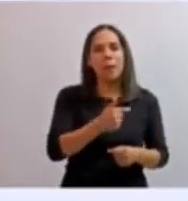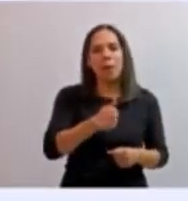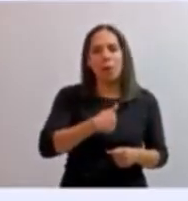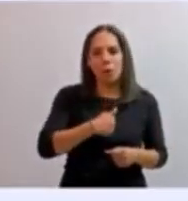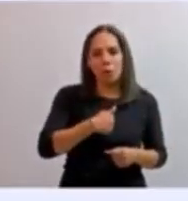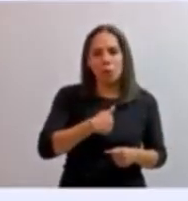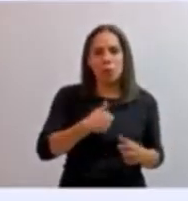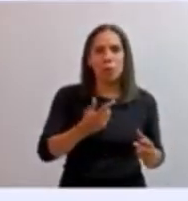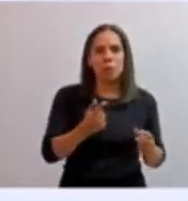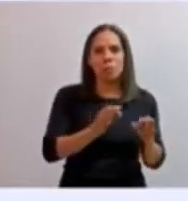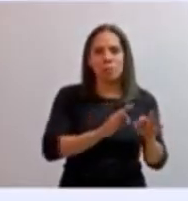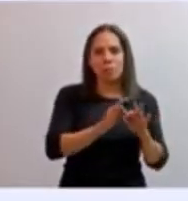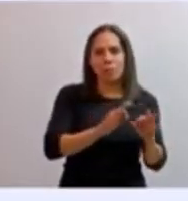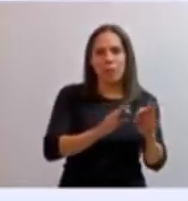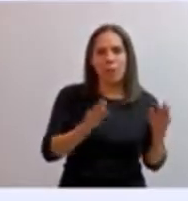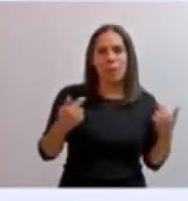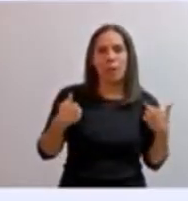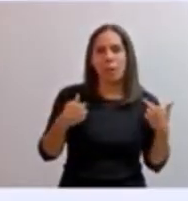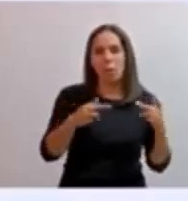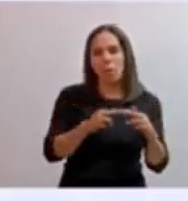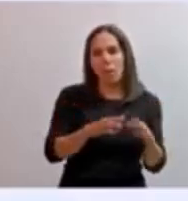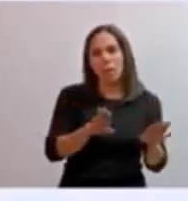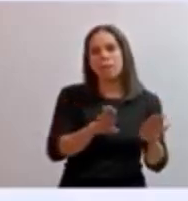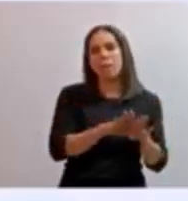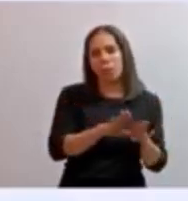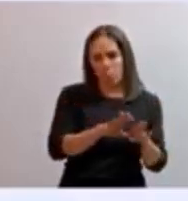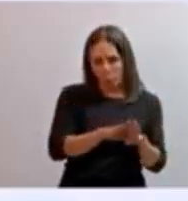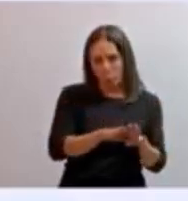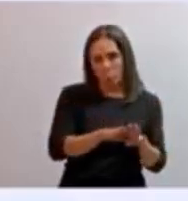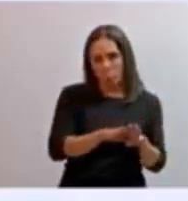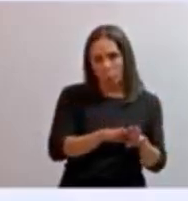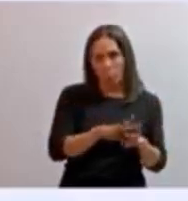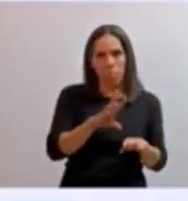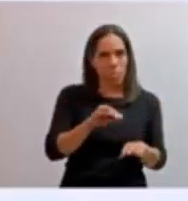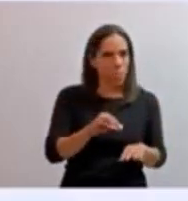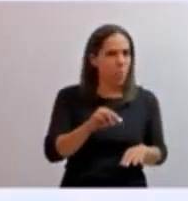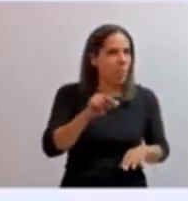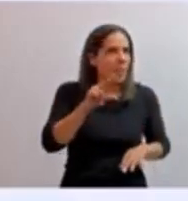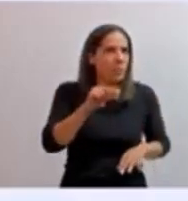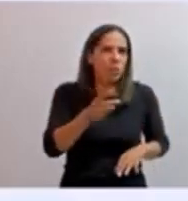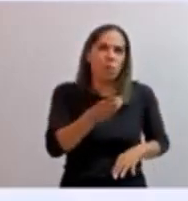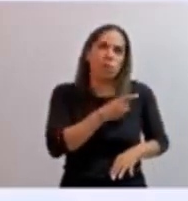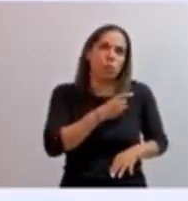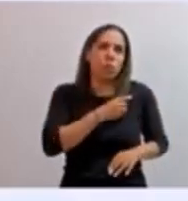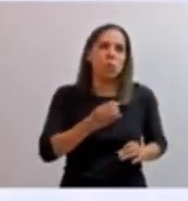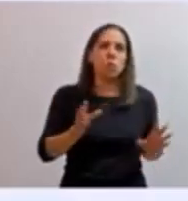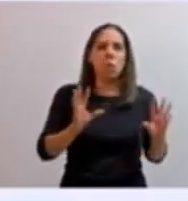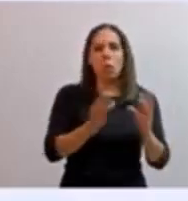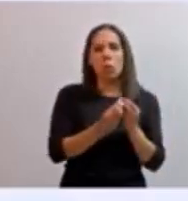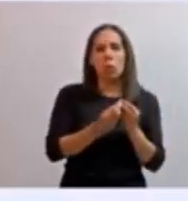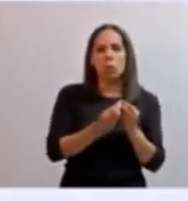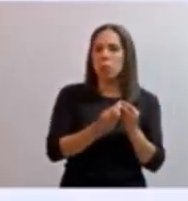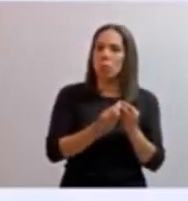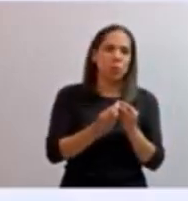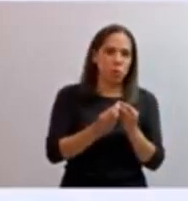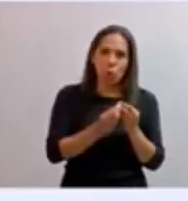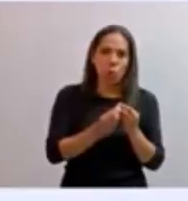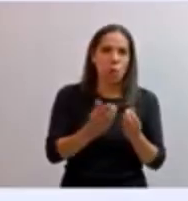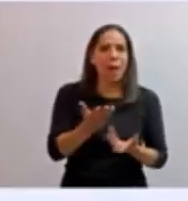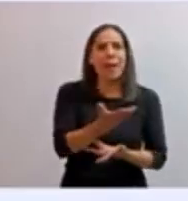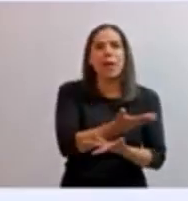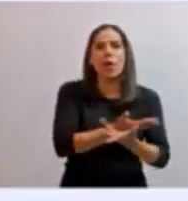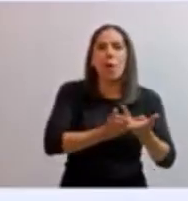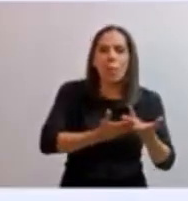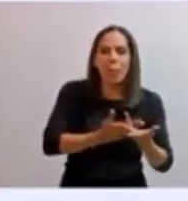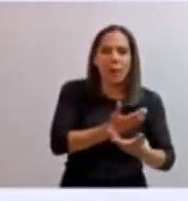es el simple hecho de estar juntos, sino el de compartir y ver que tenemos necesidades comunes y